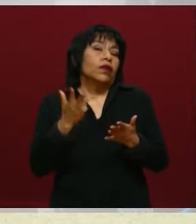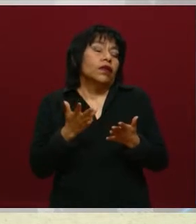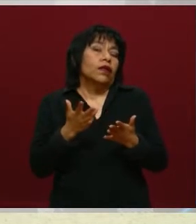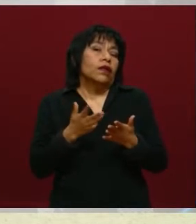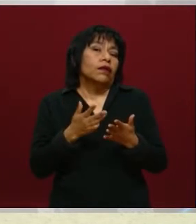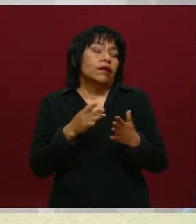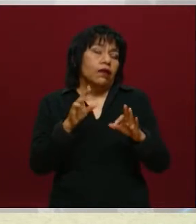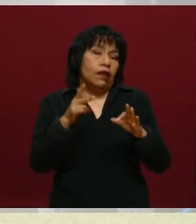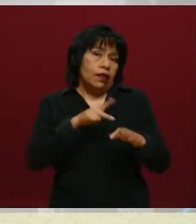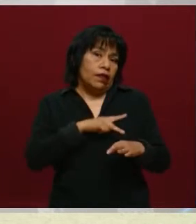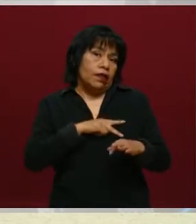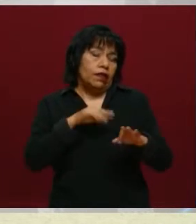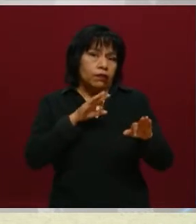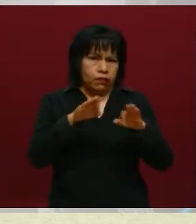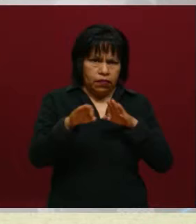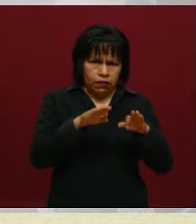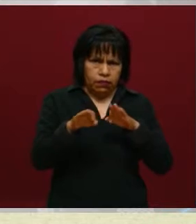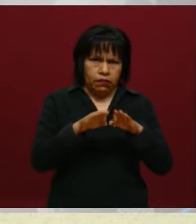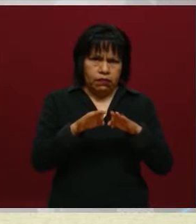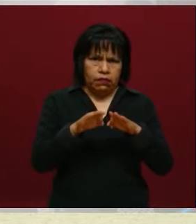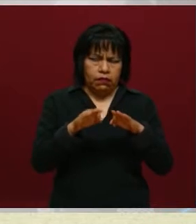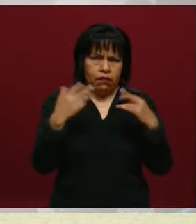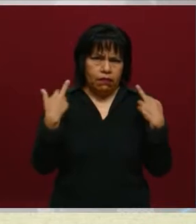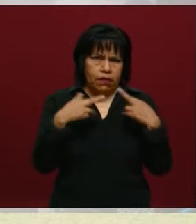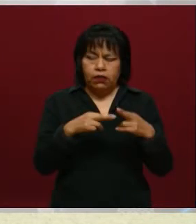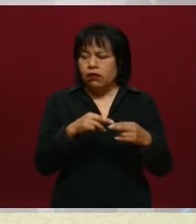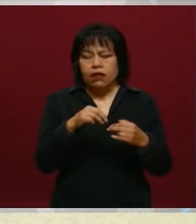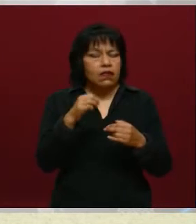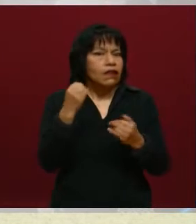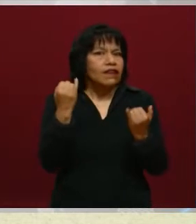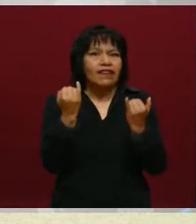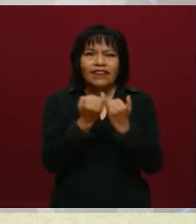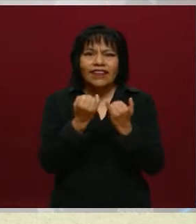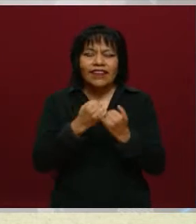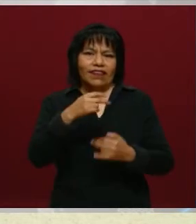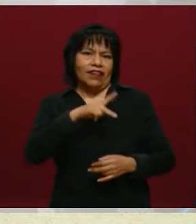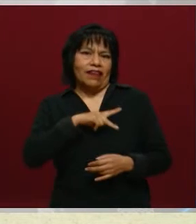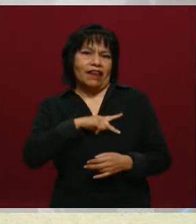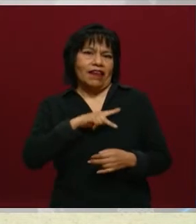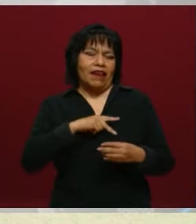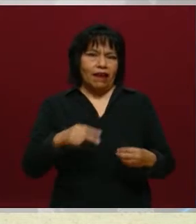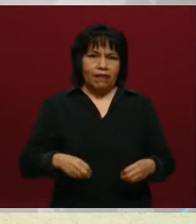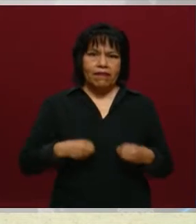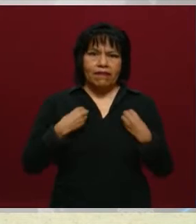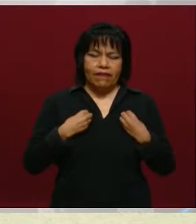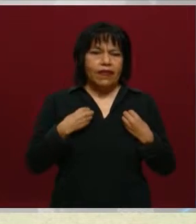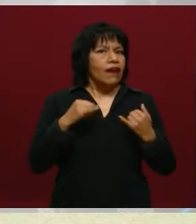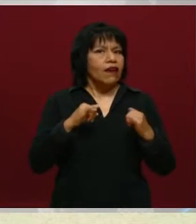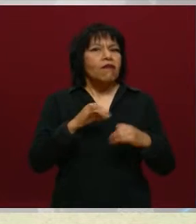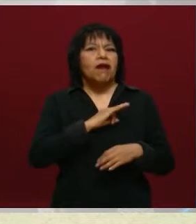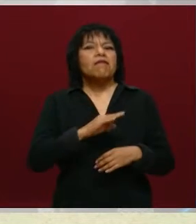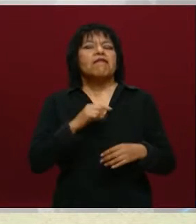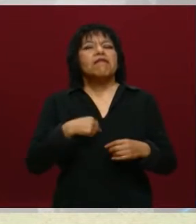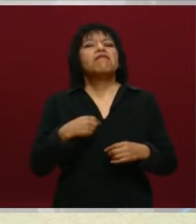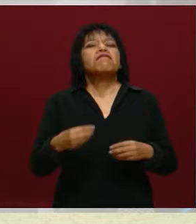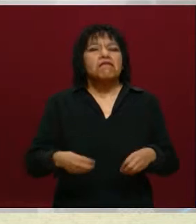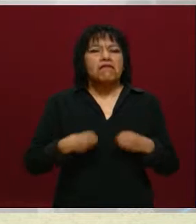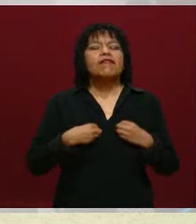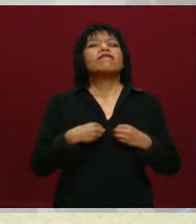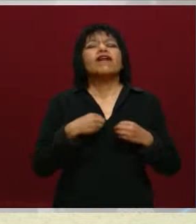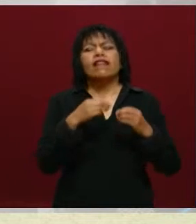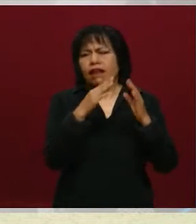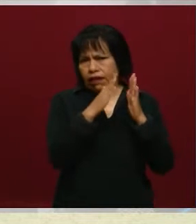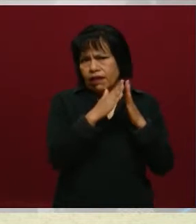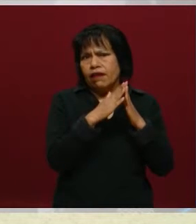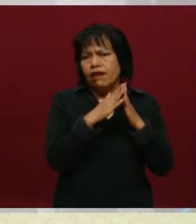formación académica laboral sino también para la vida personal y pueda yo vivir éticamente desde casa